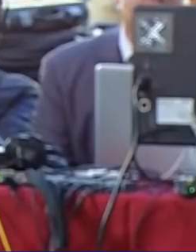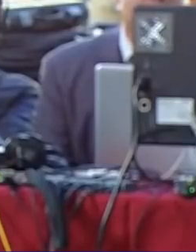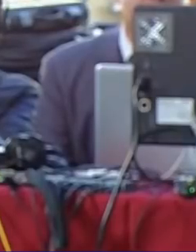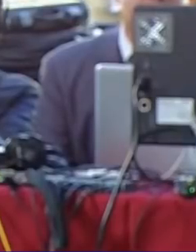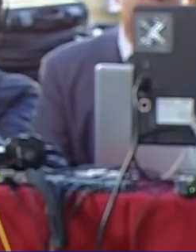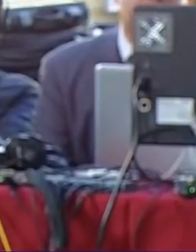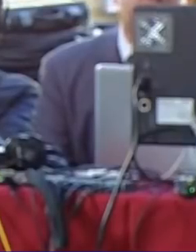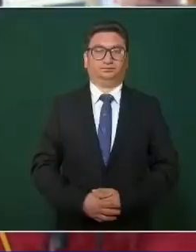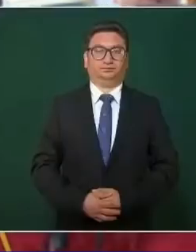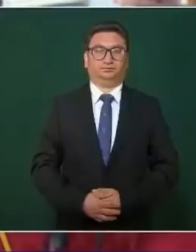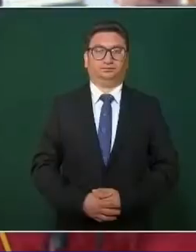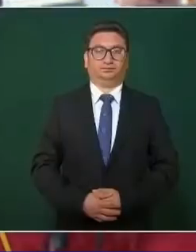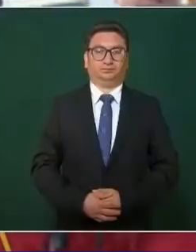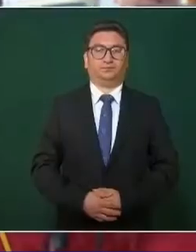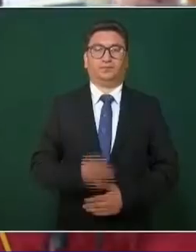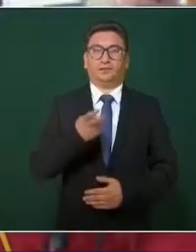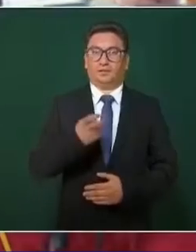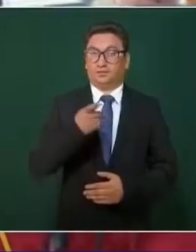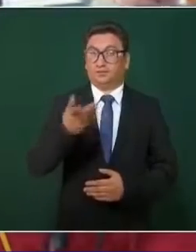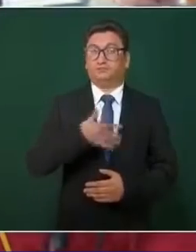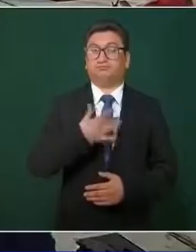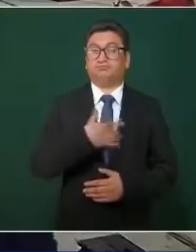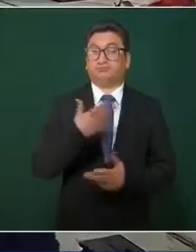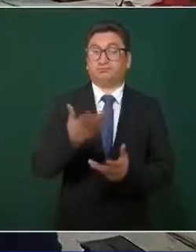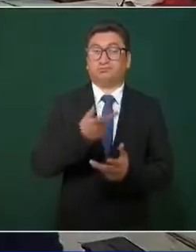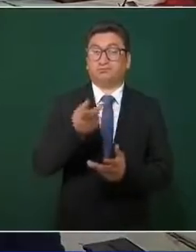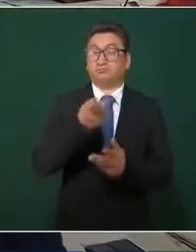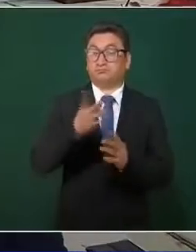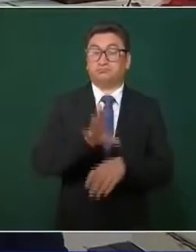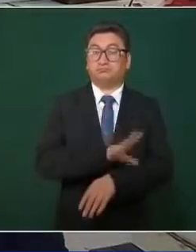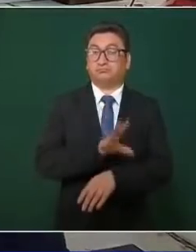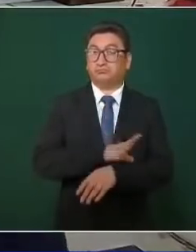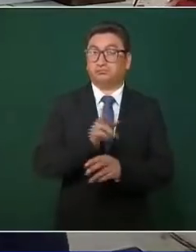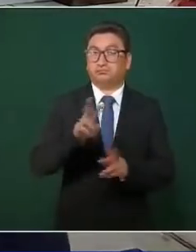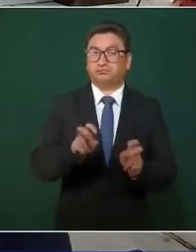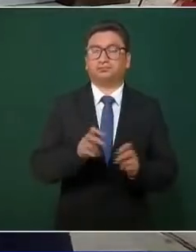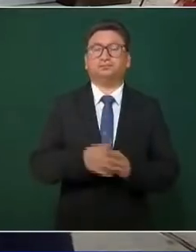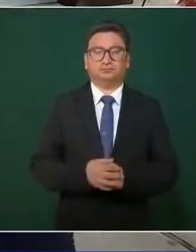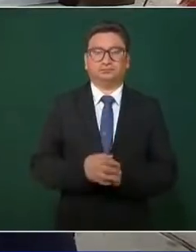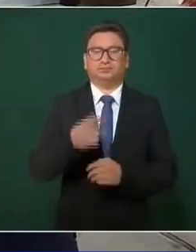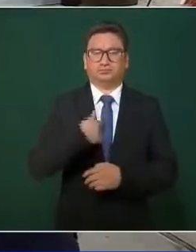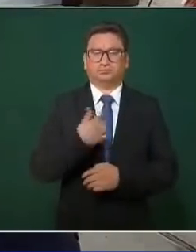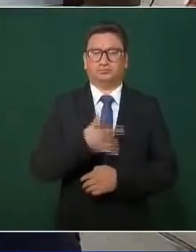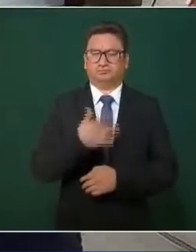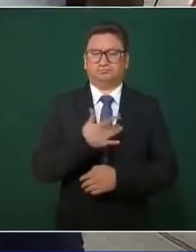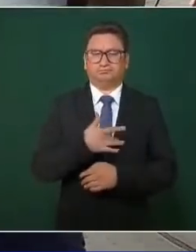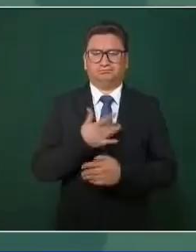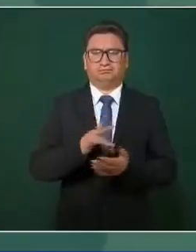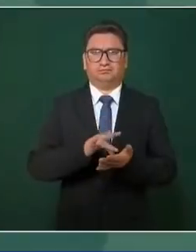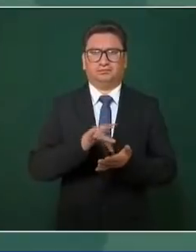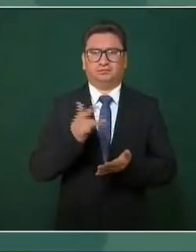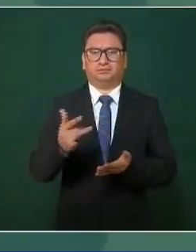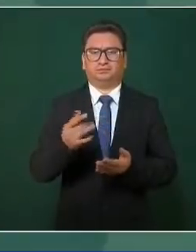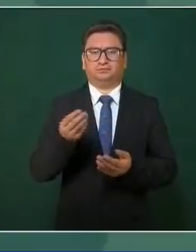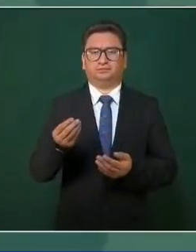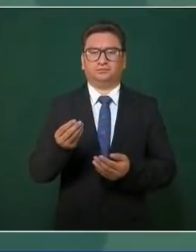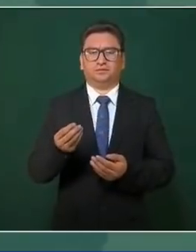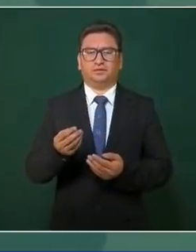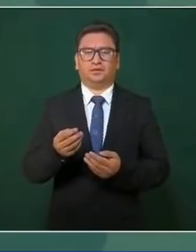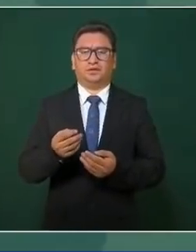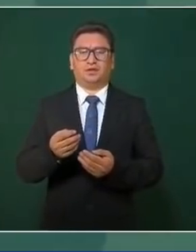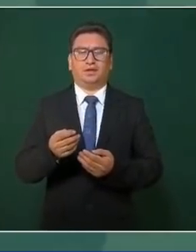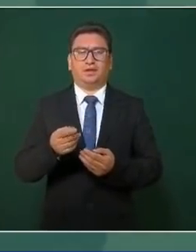este acompañamiento, este beneplácito? Pues yo agradezco mucho las palabras